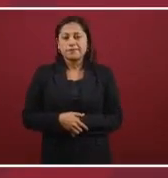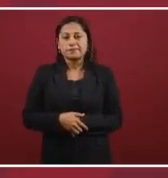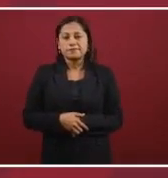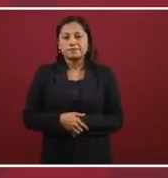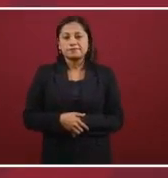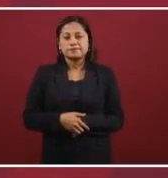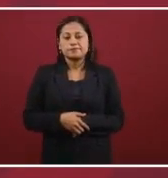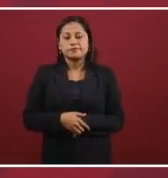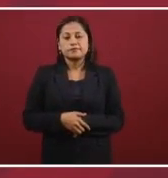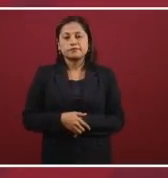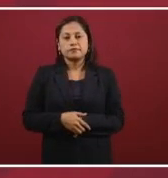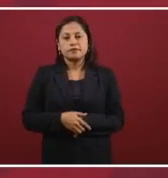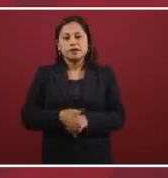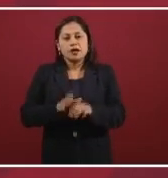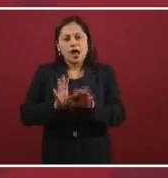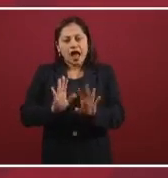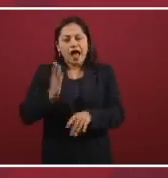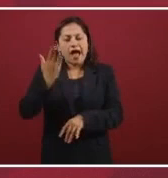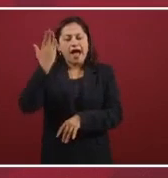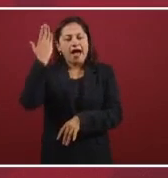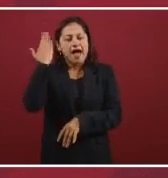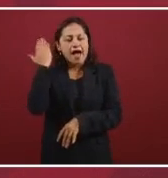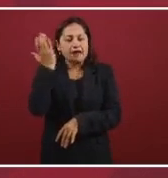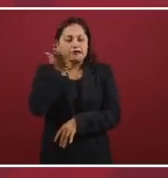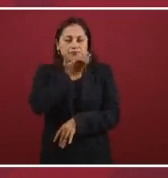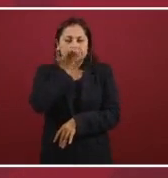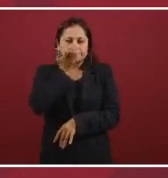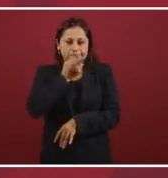como se decía antes, ¿no?,